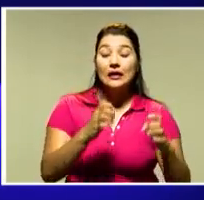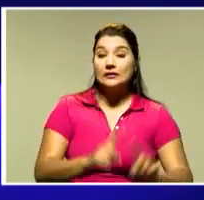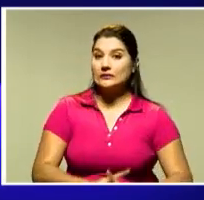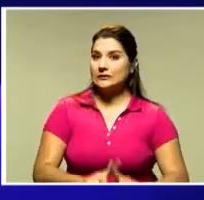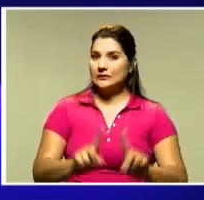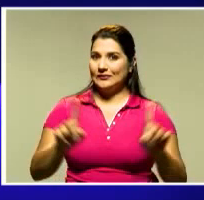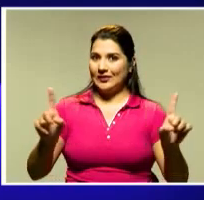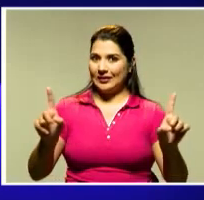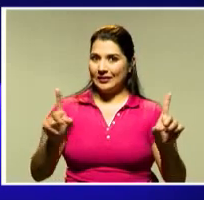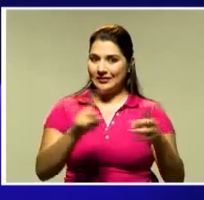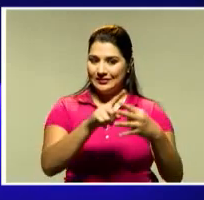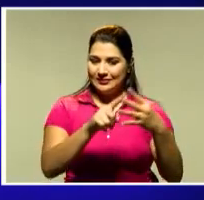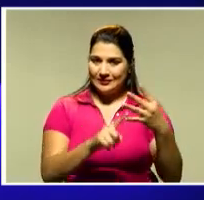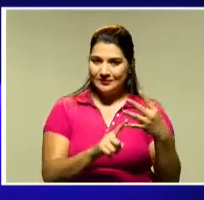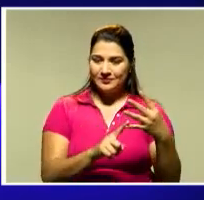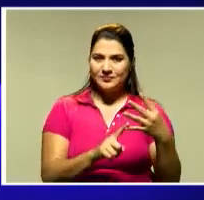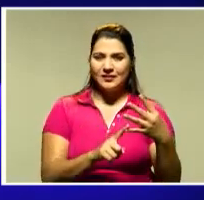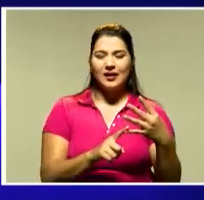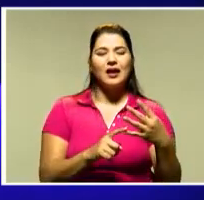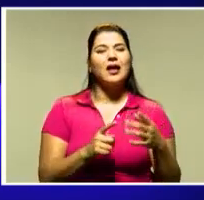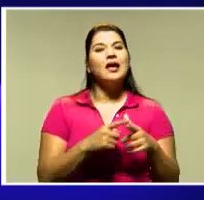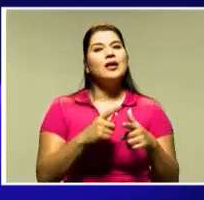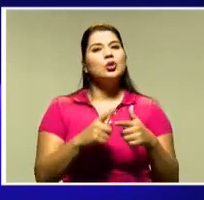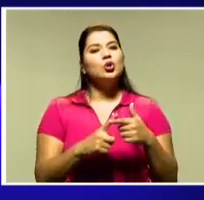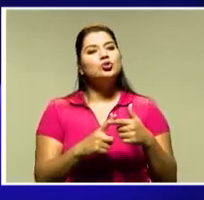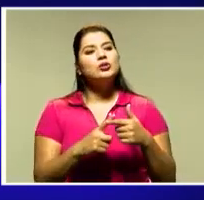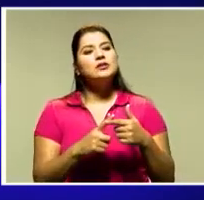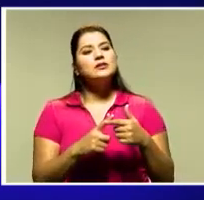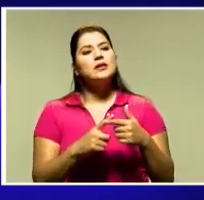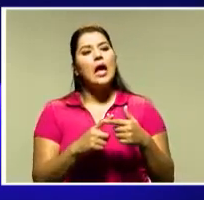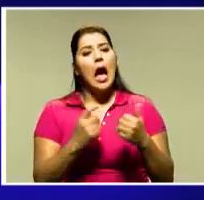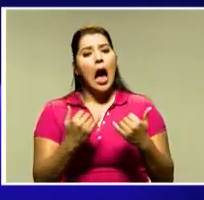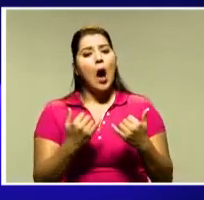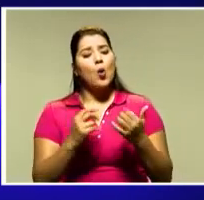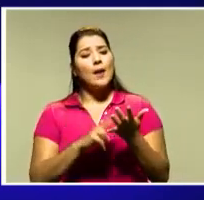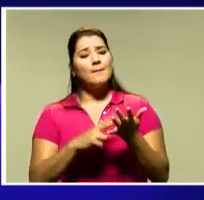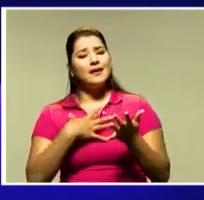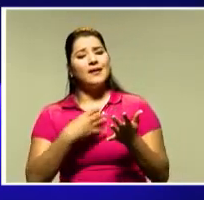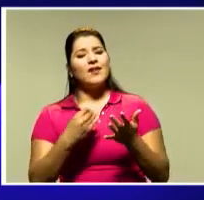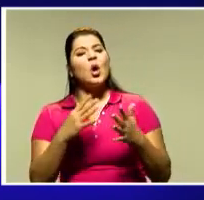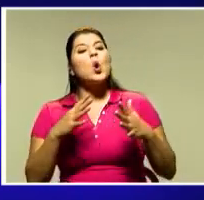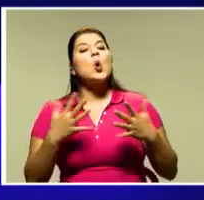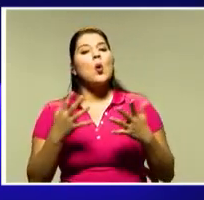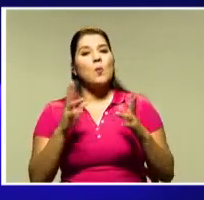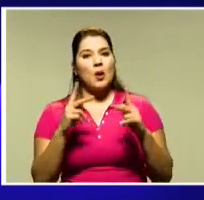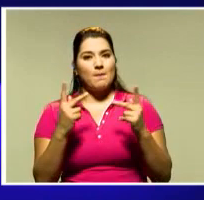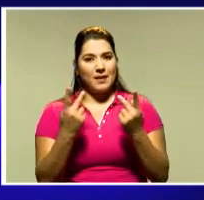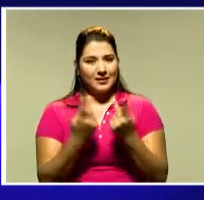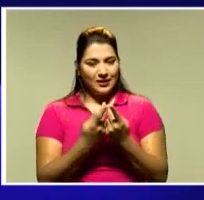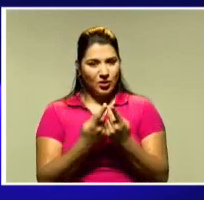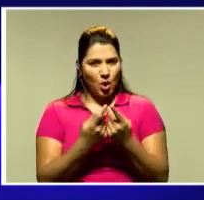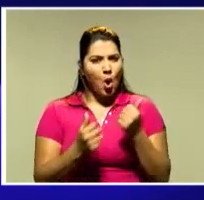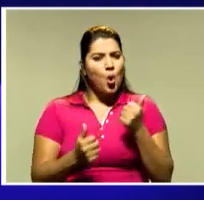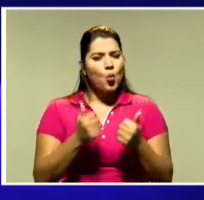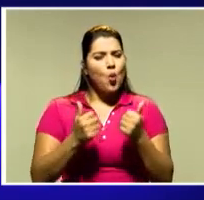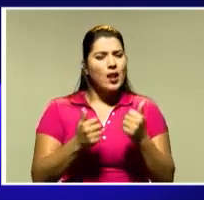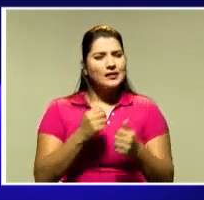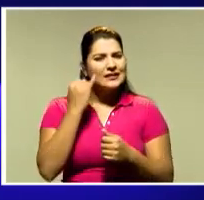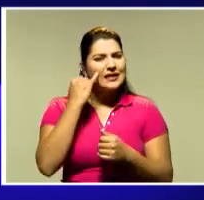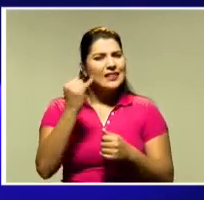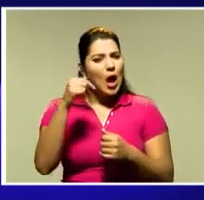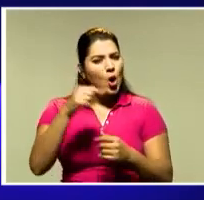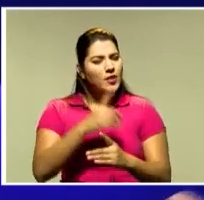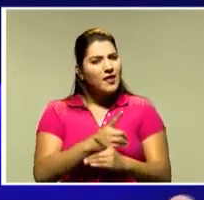muy distintas. ¿Qué clase de partido es hoy Liberación Nacional? ¿Qué ideas defiende hoy Liberación